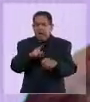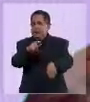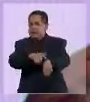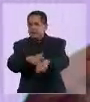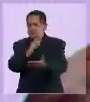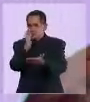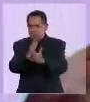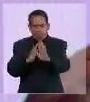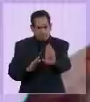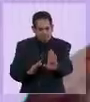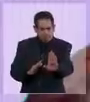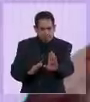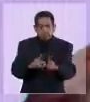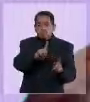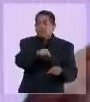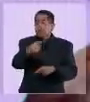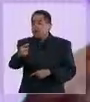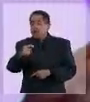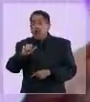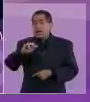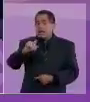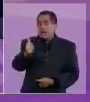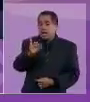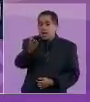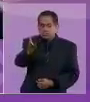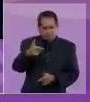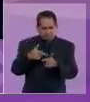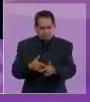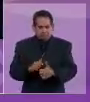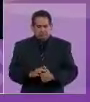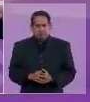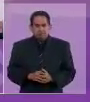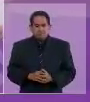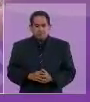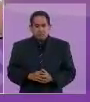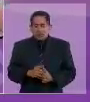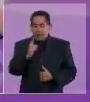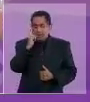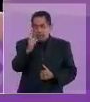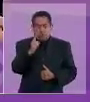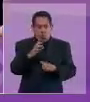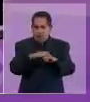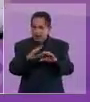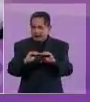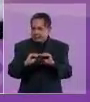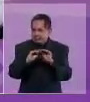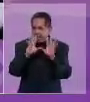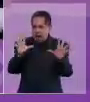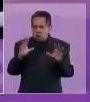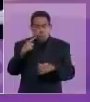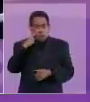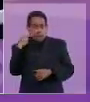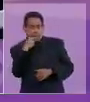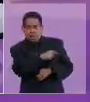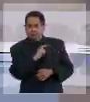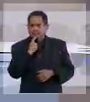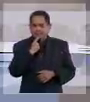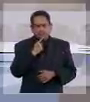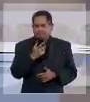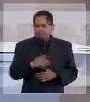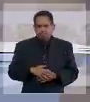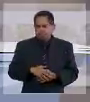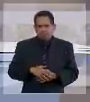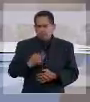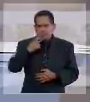quiere? Candidato Anaya, sí. Adelante. Bueno, primero hacer una aclaración, porque López Obrador está faltando a la